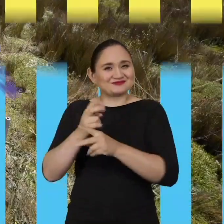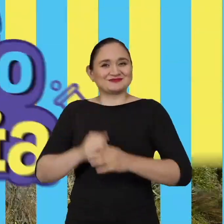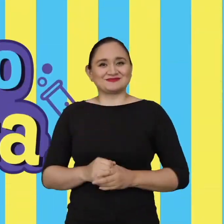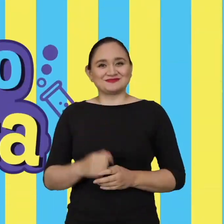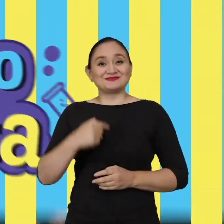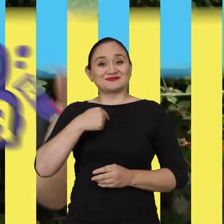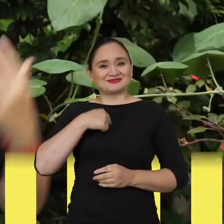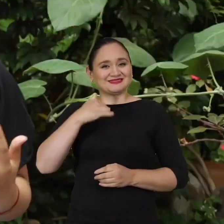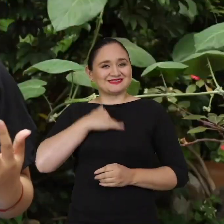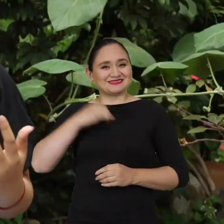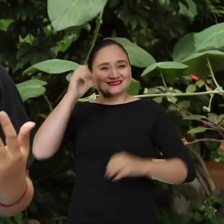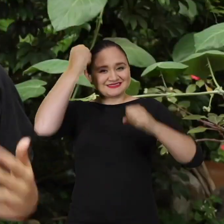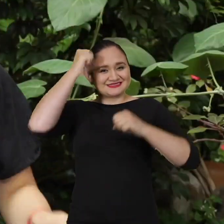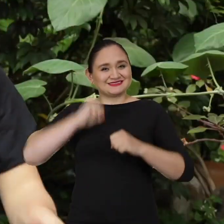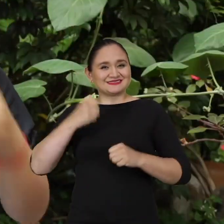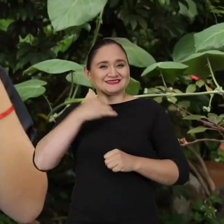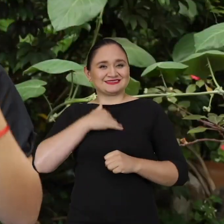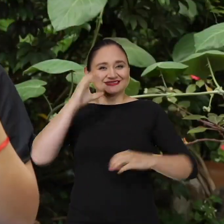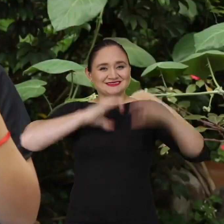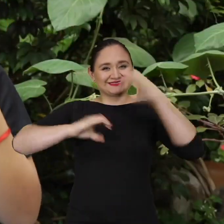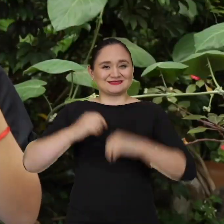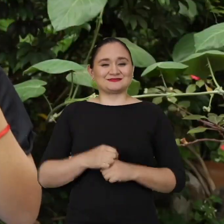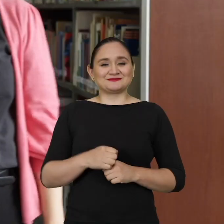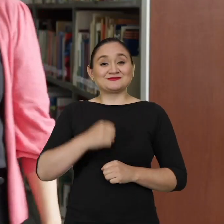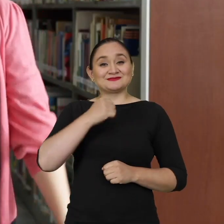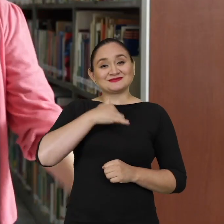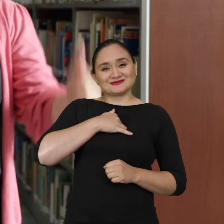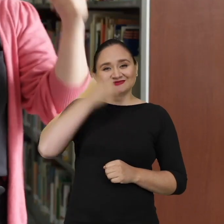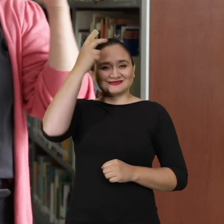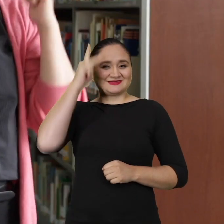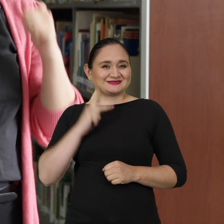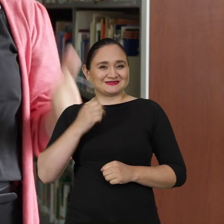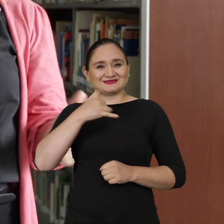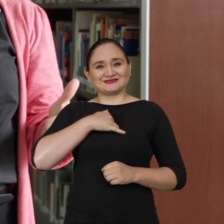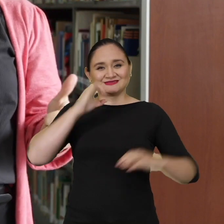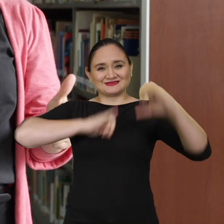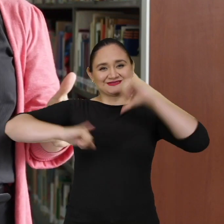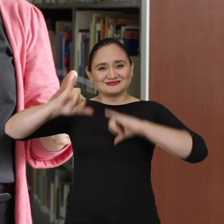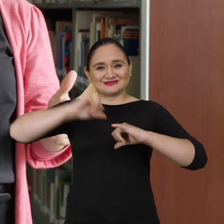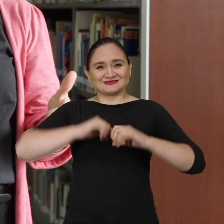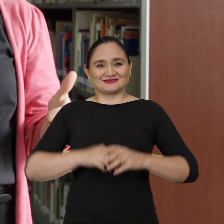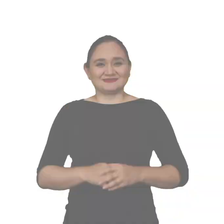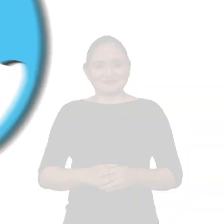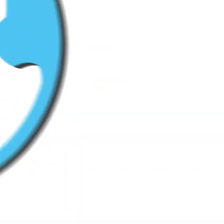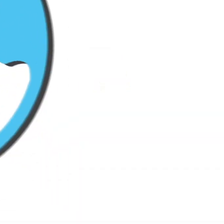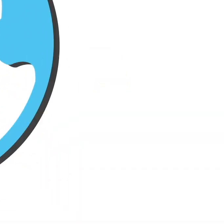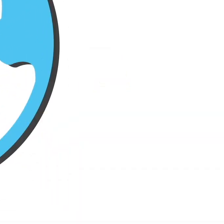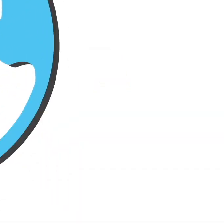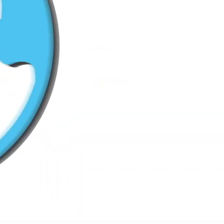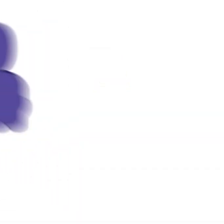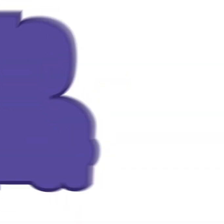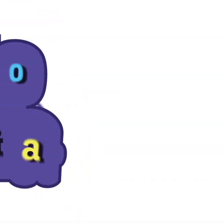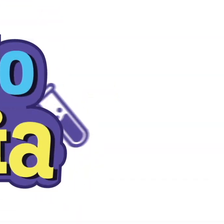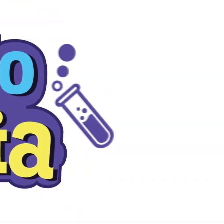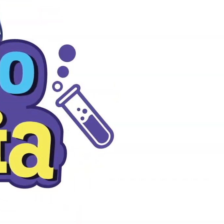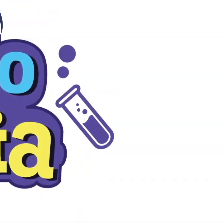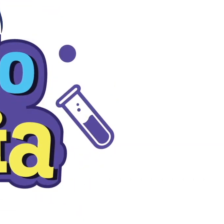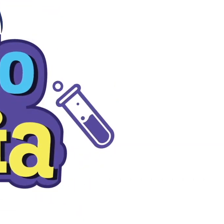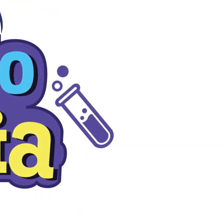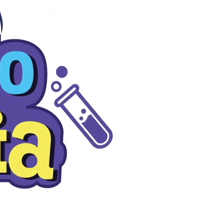conservación. Soy Sofía y soy ciencia. Soy Priscila y soy ciencia.